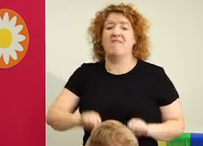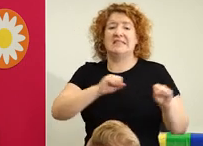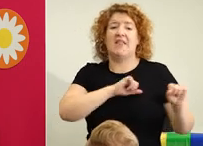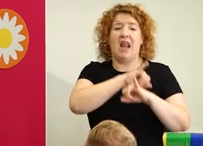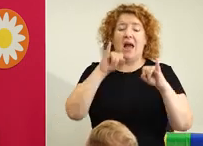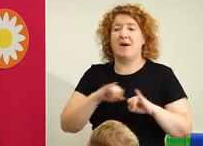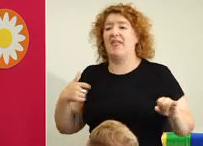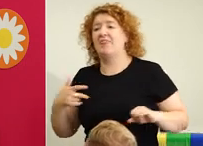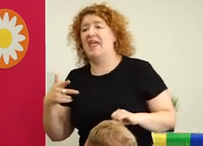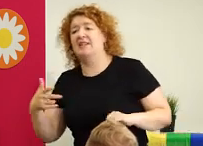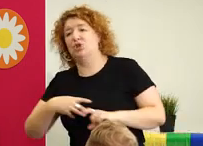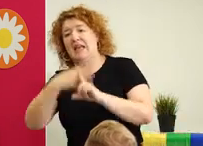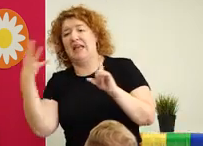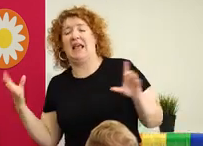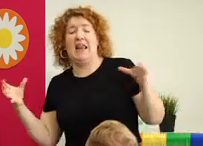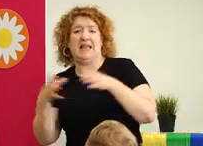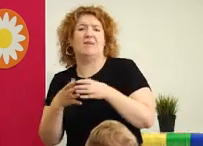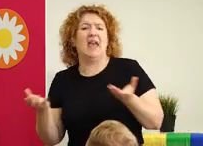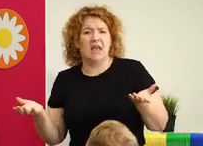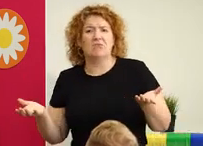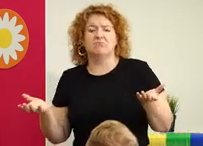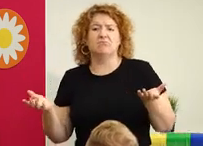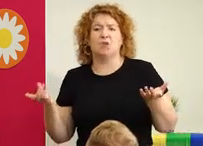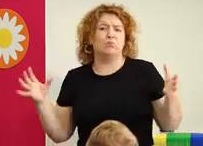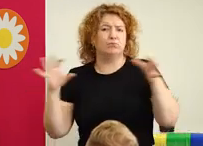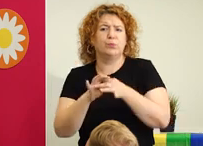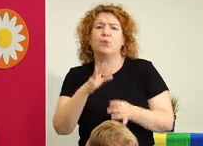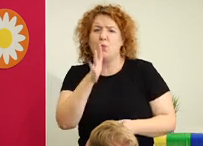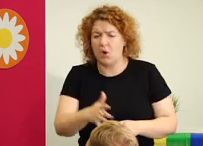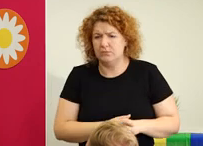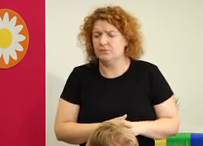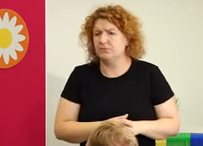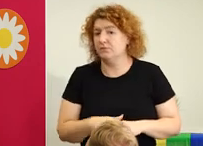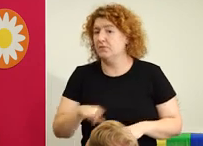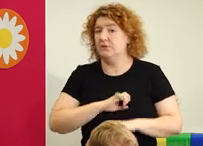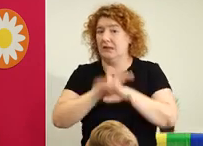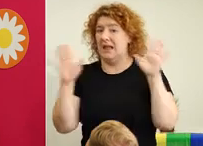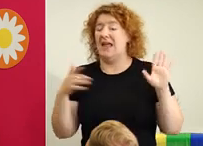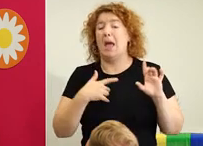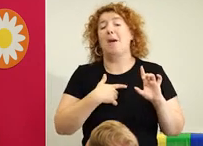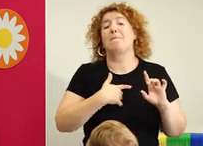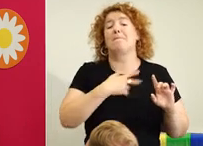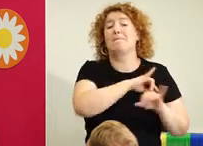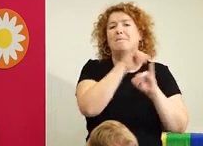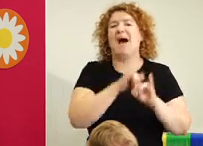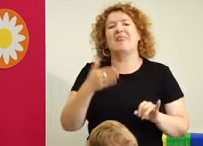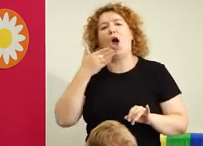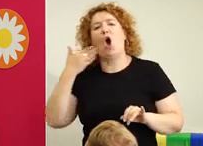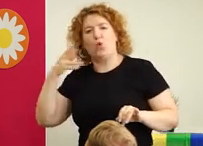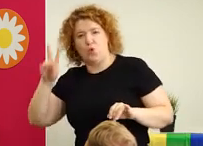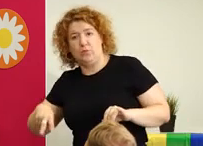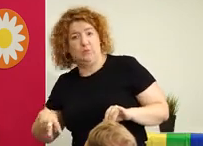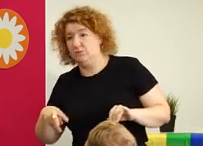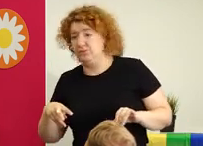paz y la defensa de los derechos LGTBI. Y yo quiero ser muy clara con eso. Si decimos que la paz es nuestro orgullo, es porque no